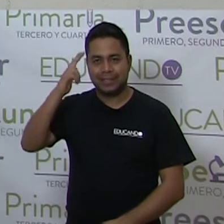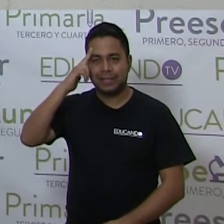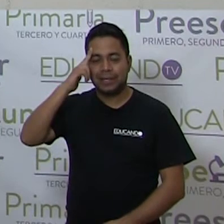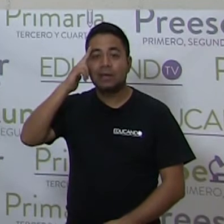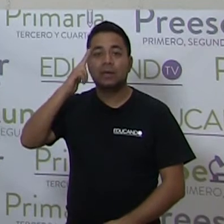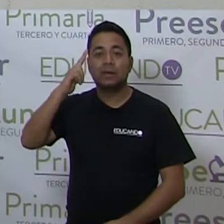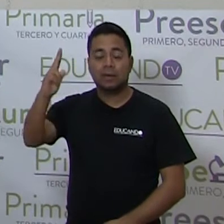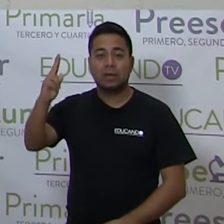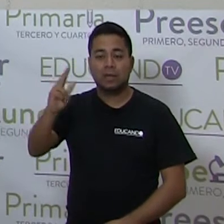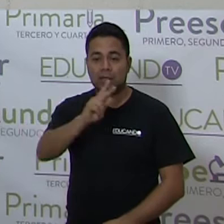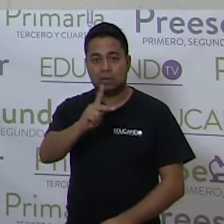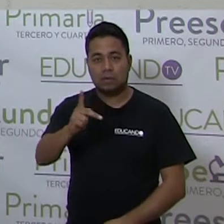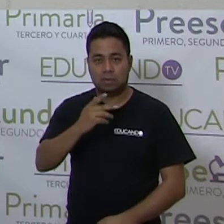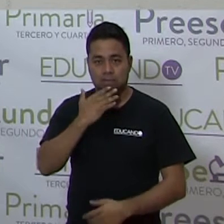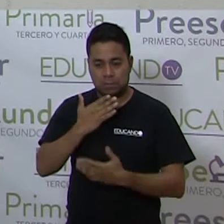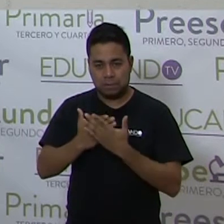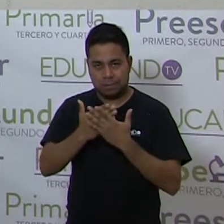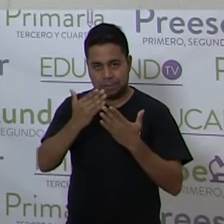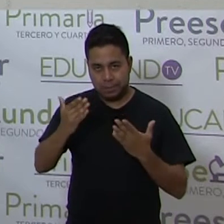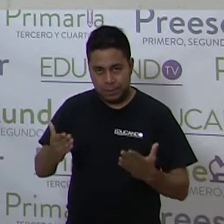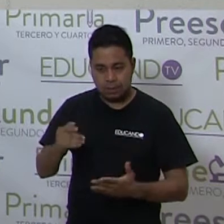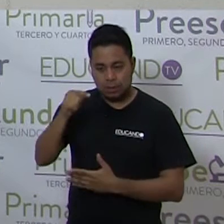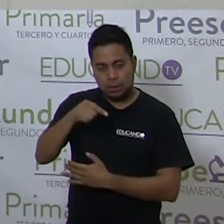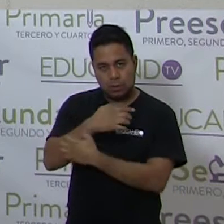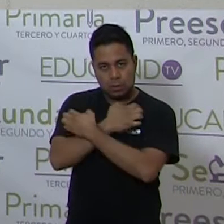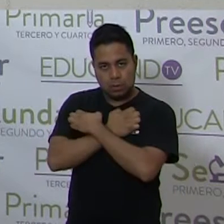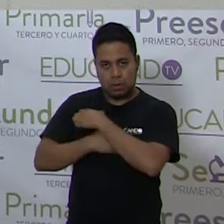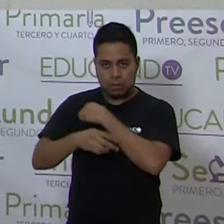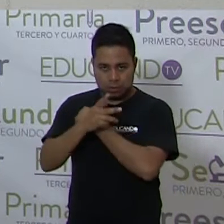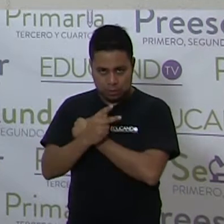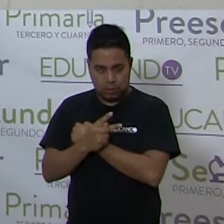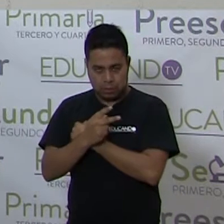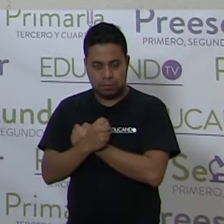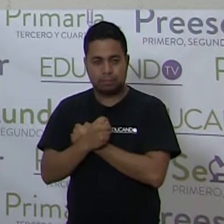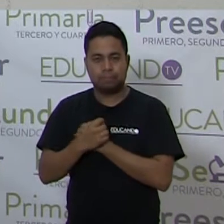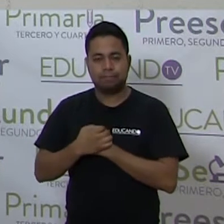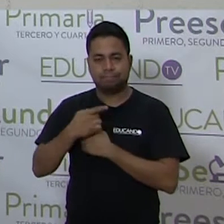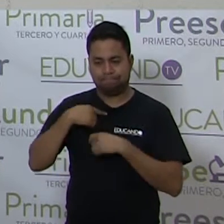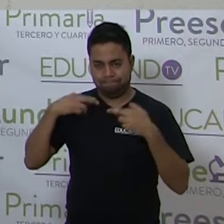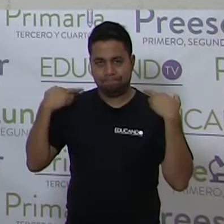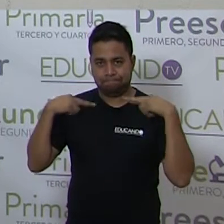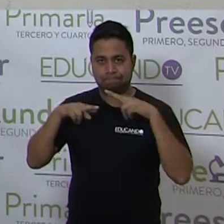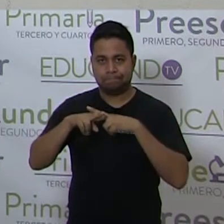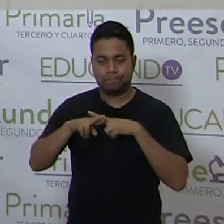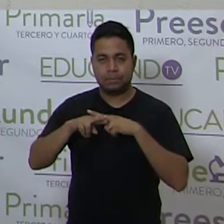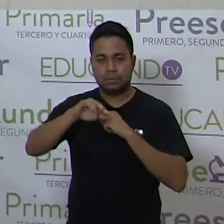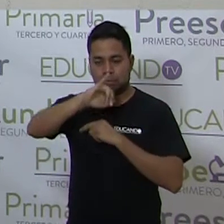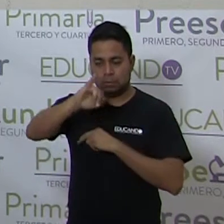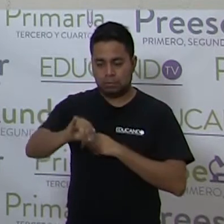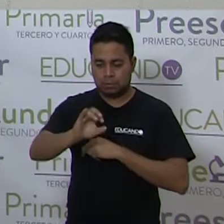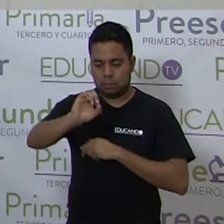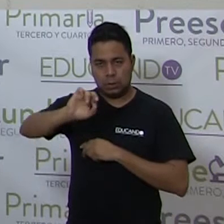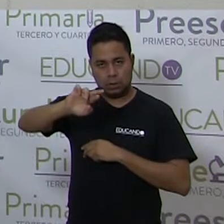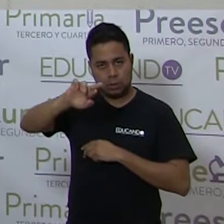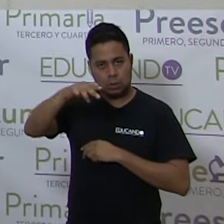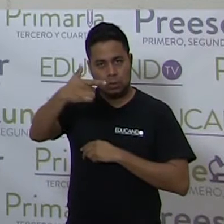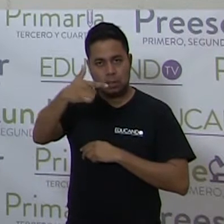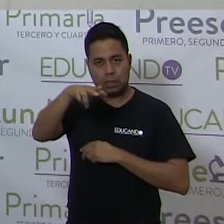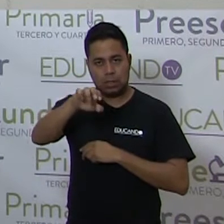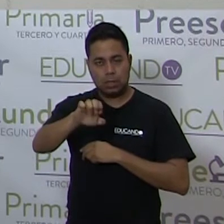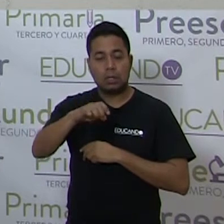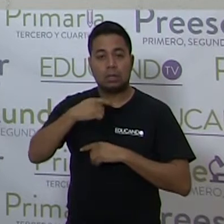¿qué tal? Bienvenidos todos y todas a Educando TV. Soy Jorge Blancas Moreno y soy el facilitador